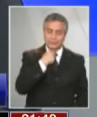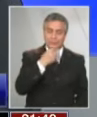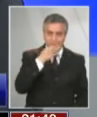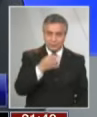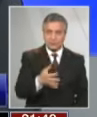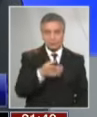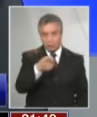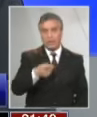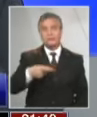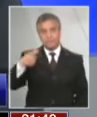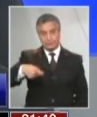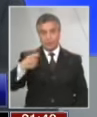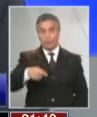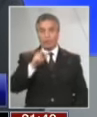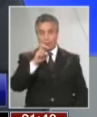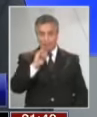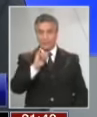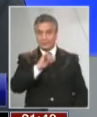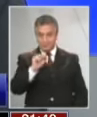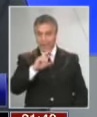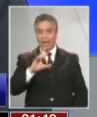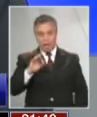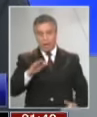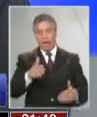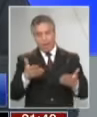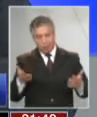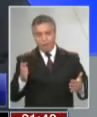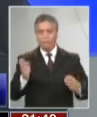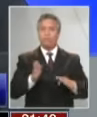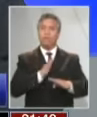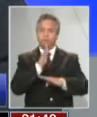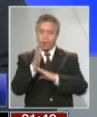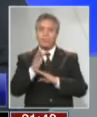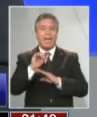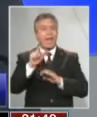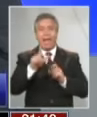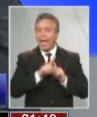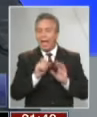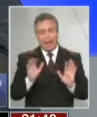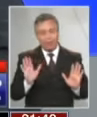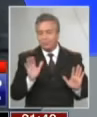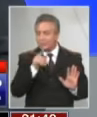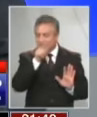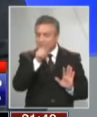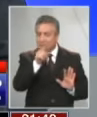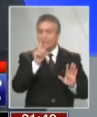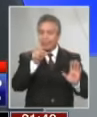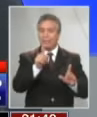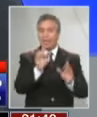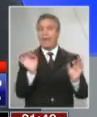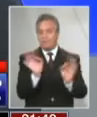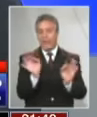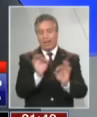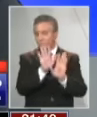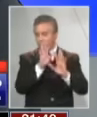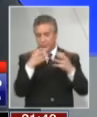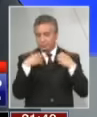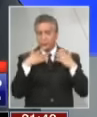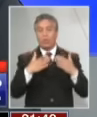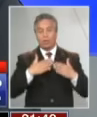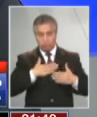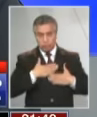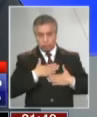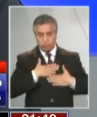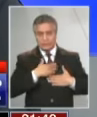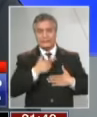lo menos el senador Pizarro yo creo que algo ocurrió ahí, no sé, yo él tendrá que dar sus explicaciones, pero a mí lo de fondo, lo que yo